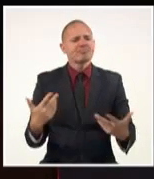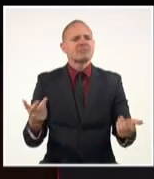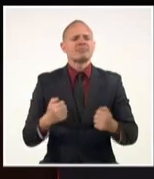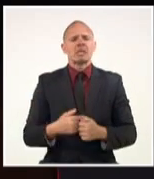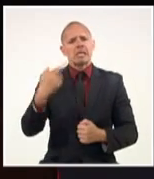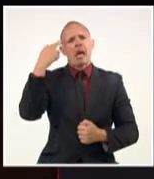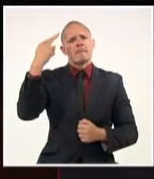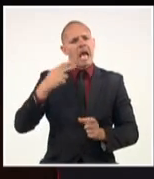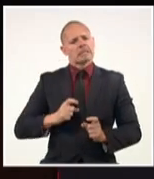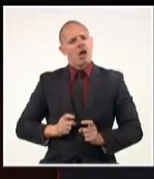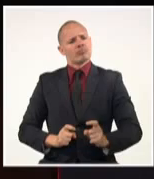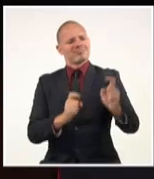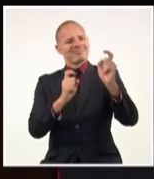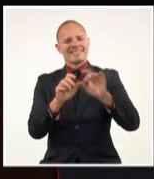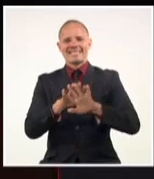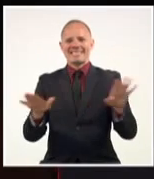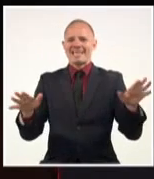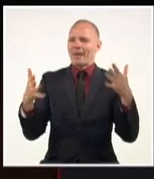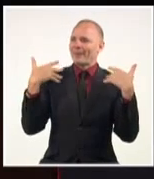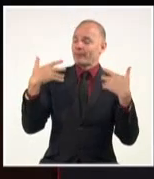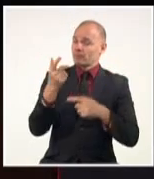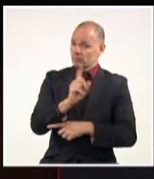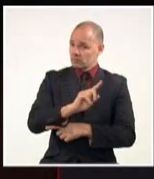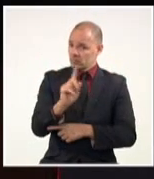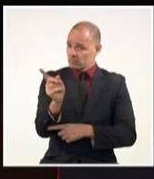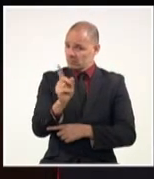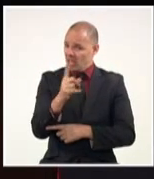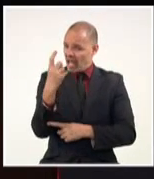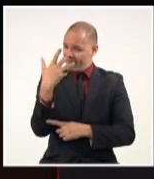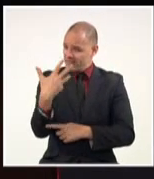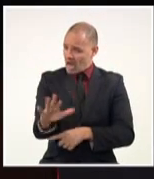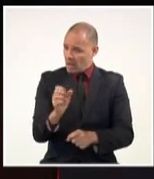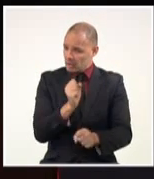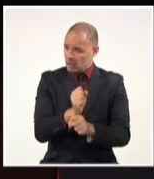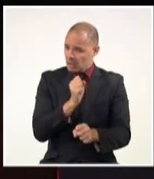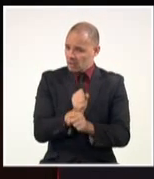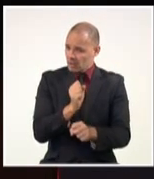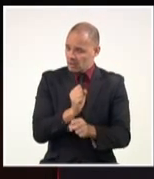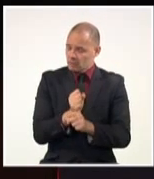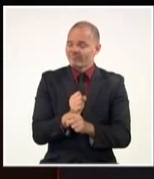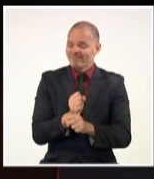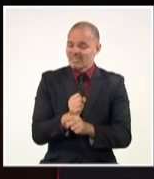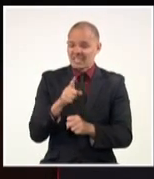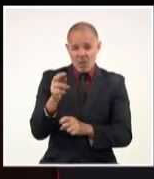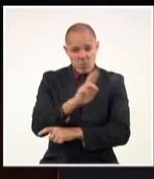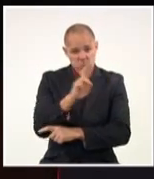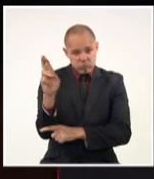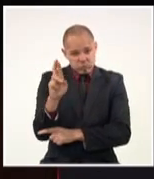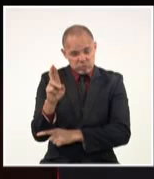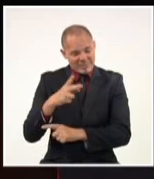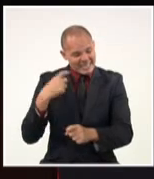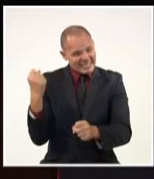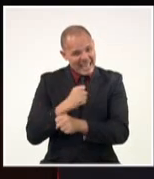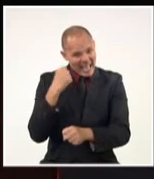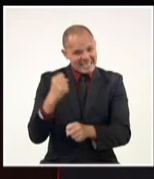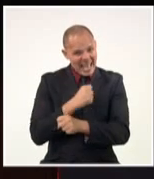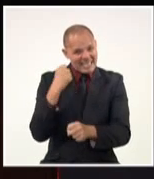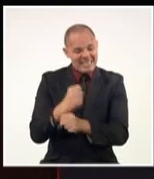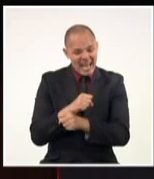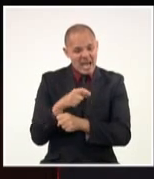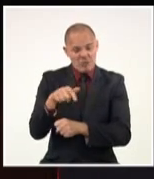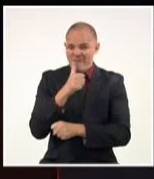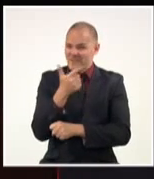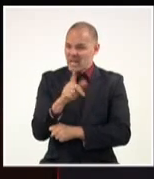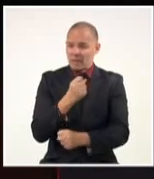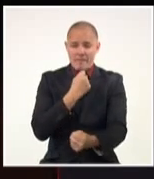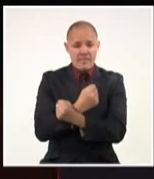una tarea fácil. La revolución será una empresa dura y llena de peligros. Los